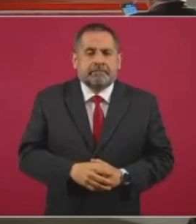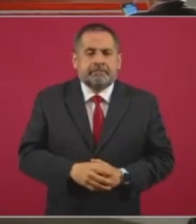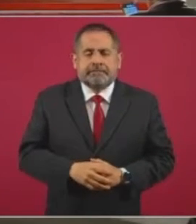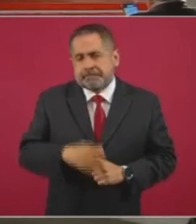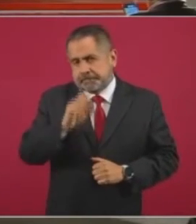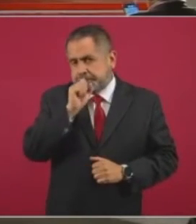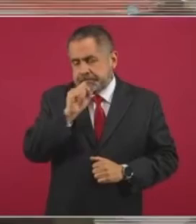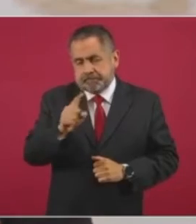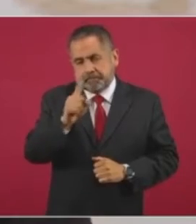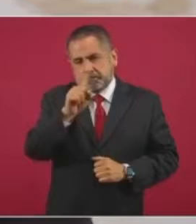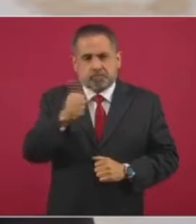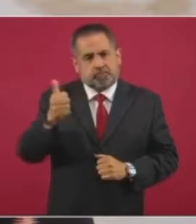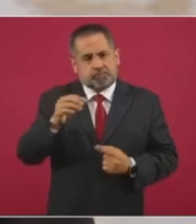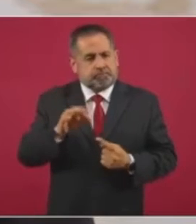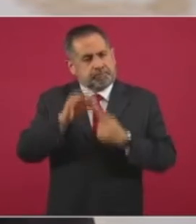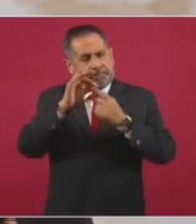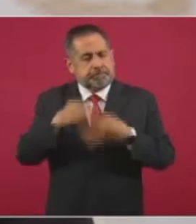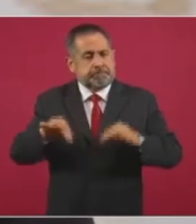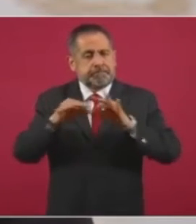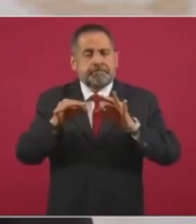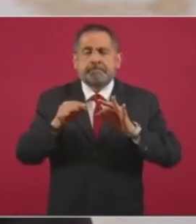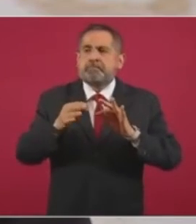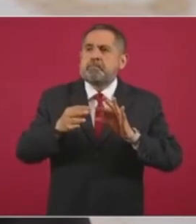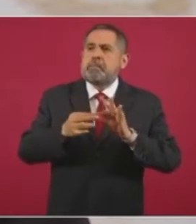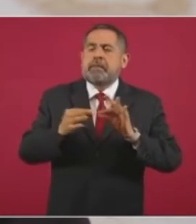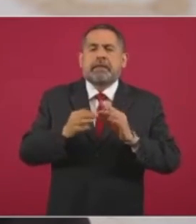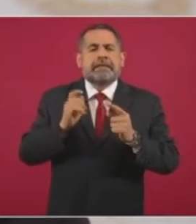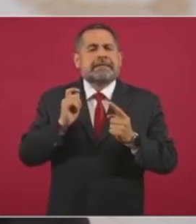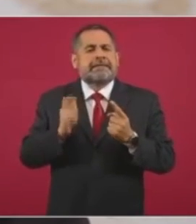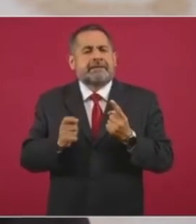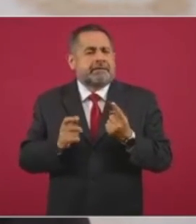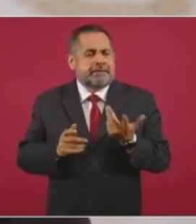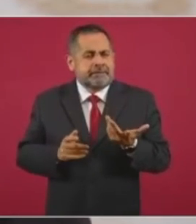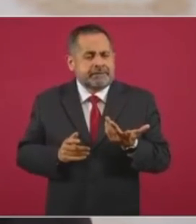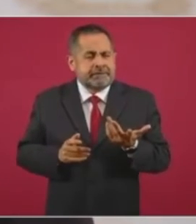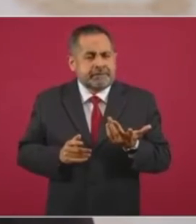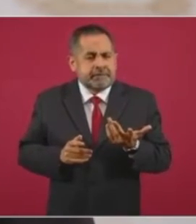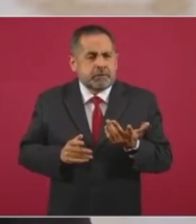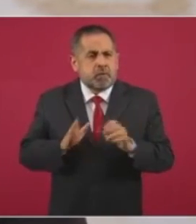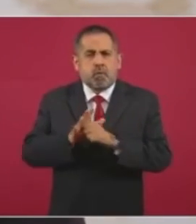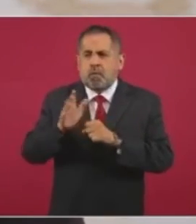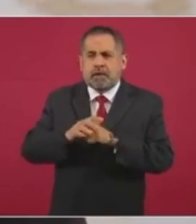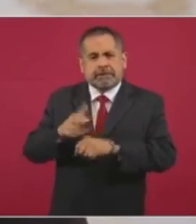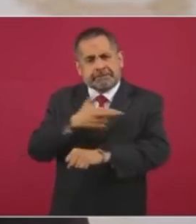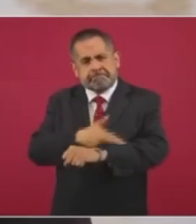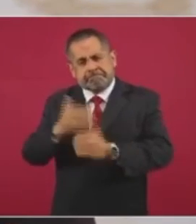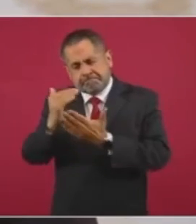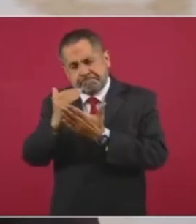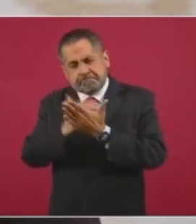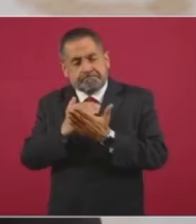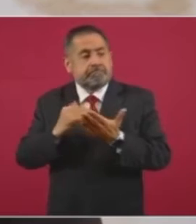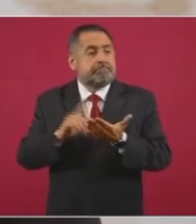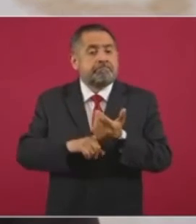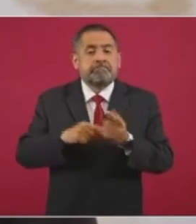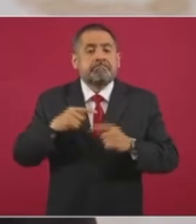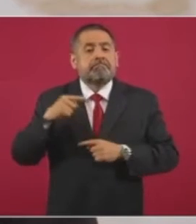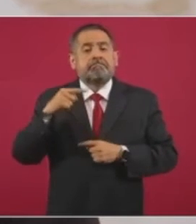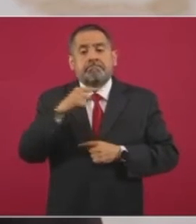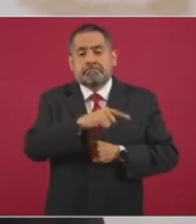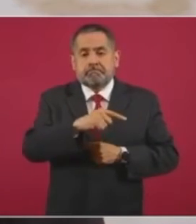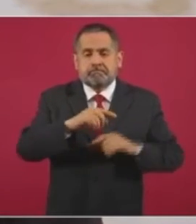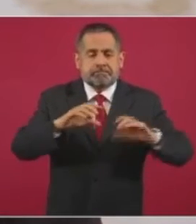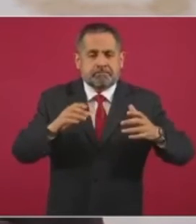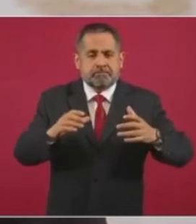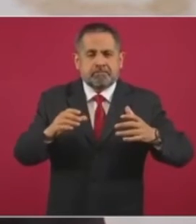importante señalar las acciones que se han tomado. Esto a través del Consejo Nacional para la Prevención y Control del